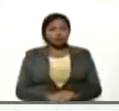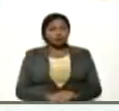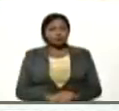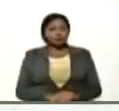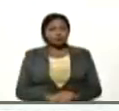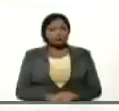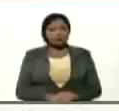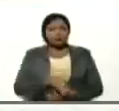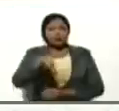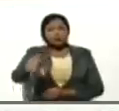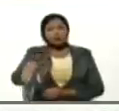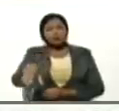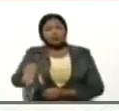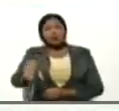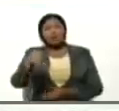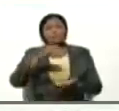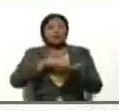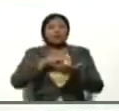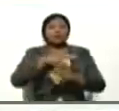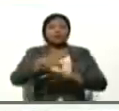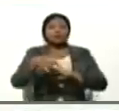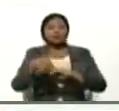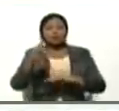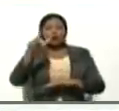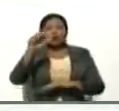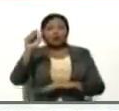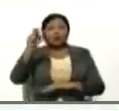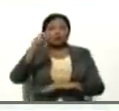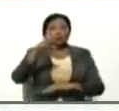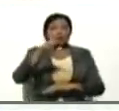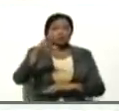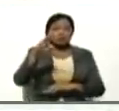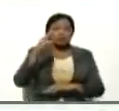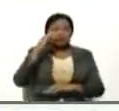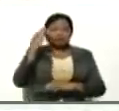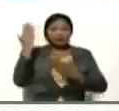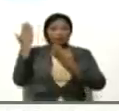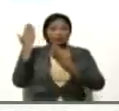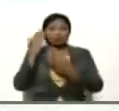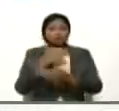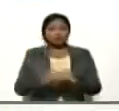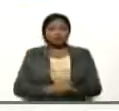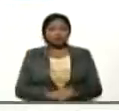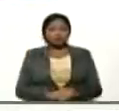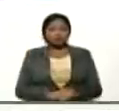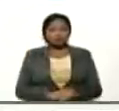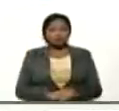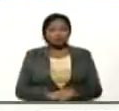Por el estado Miranda, municipio Lander, Dayana Báez.